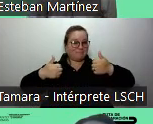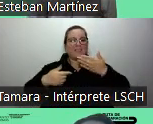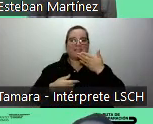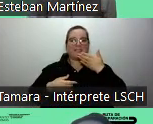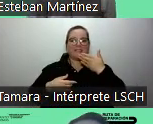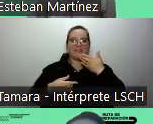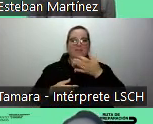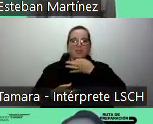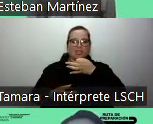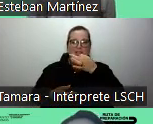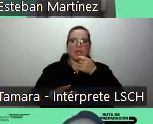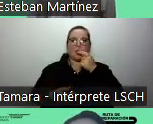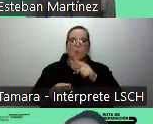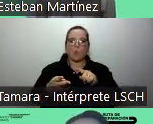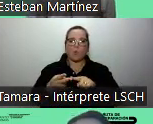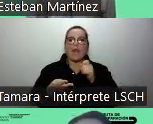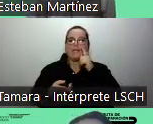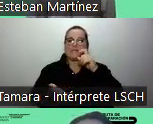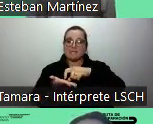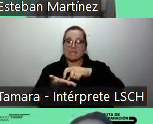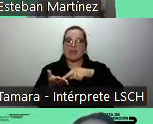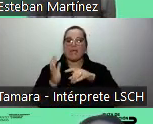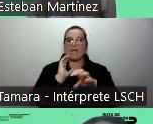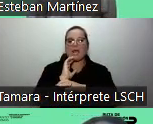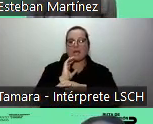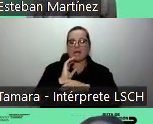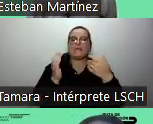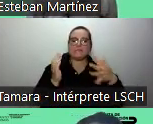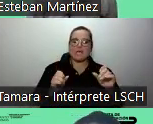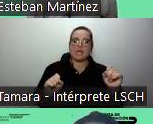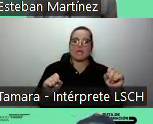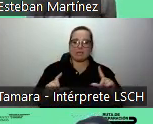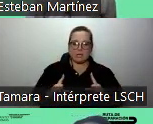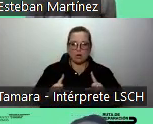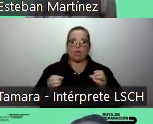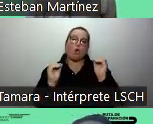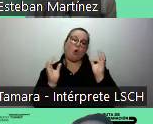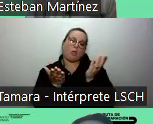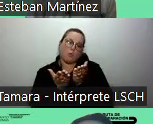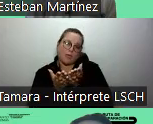testimonio indicando su sede carrera y mencionar si eres estudiante o